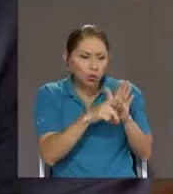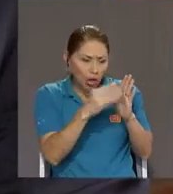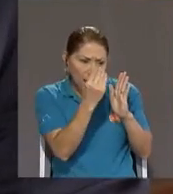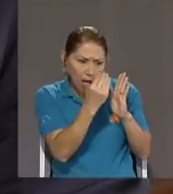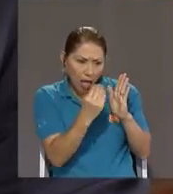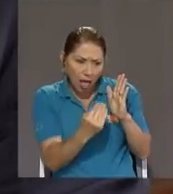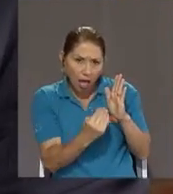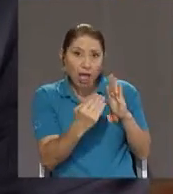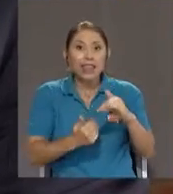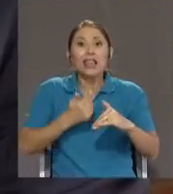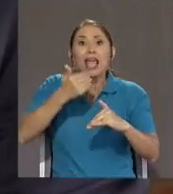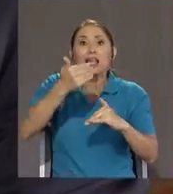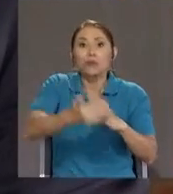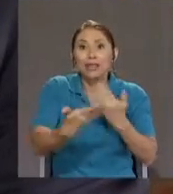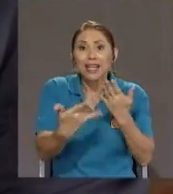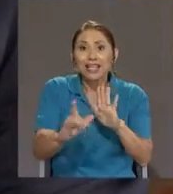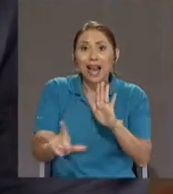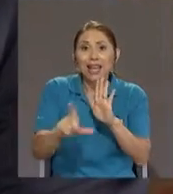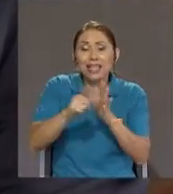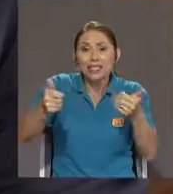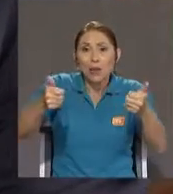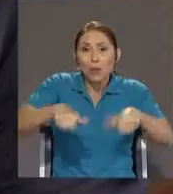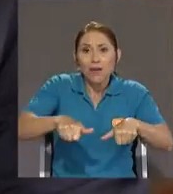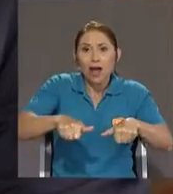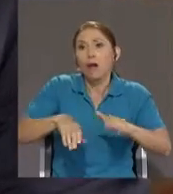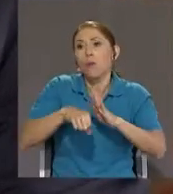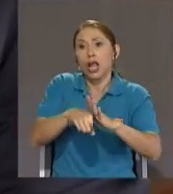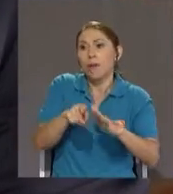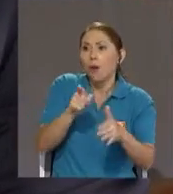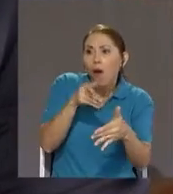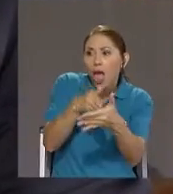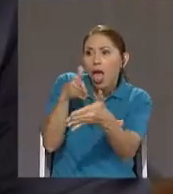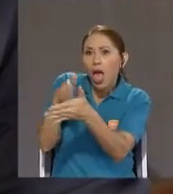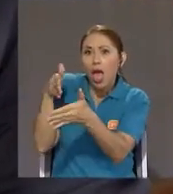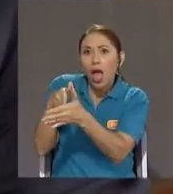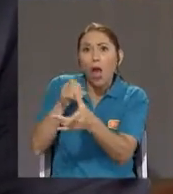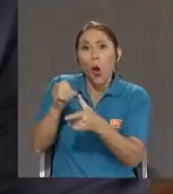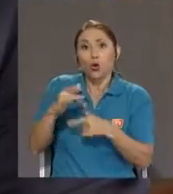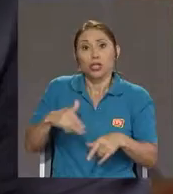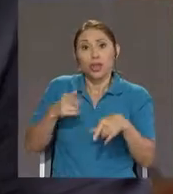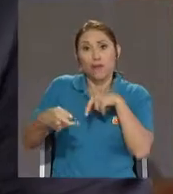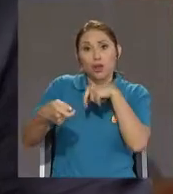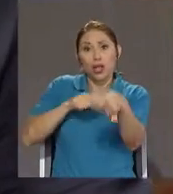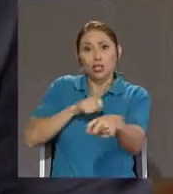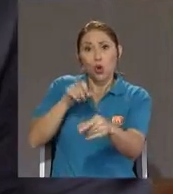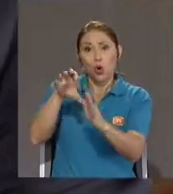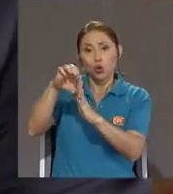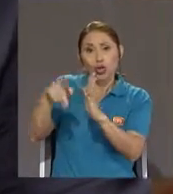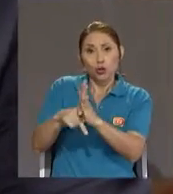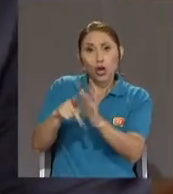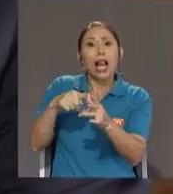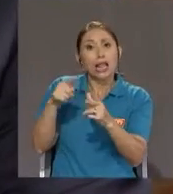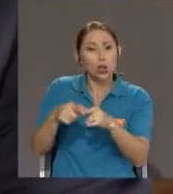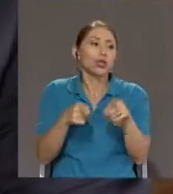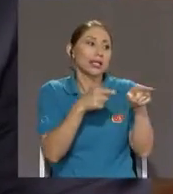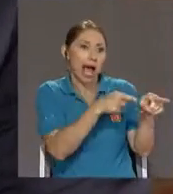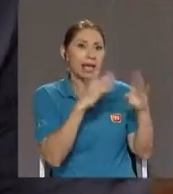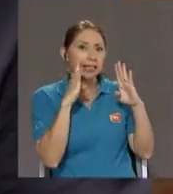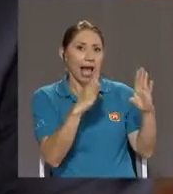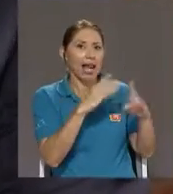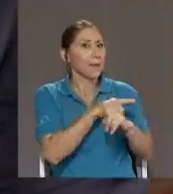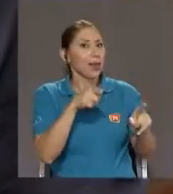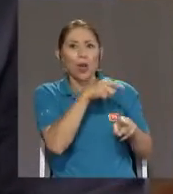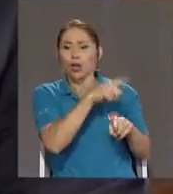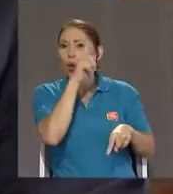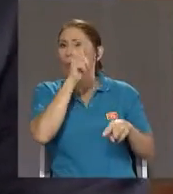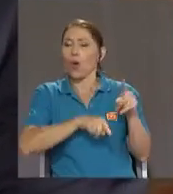leyes, si alguien se ve afectado y siente que es una violación constitucional, que lo atienda la Sala, pero no que intervenga en el